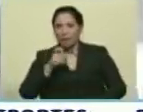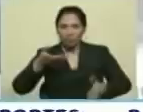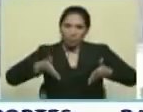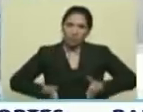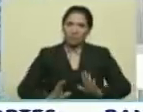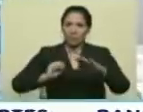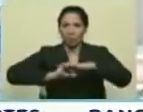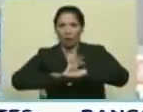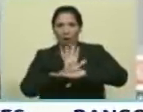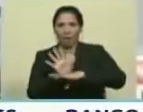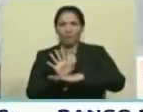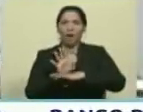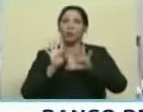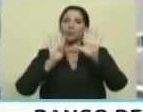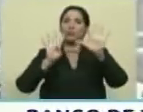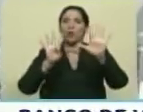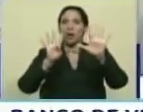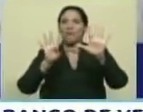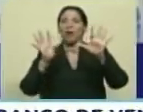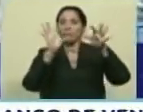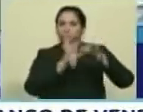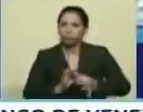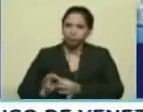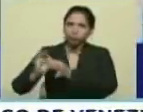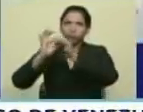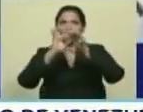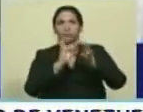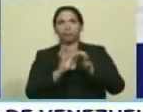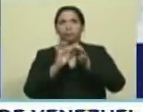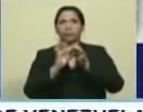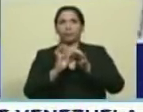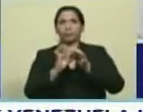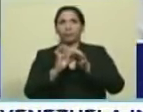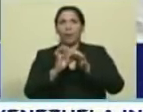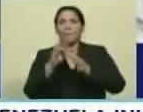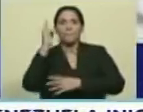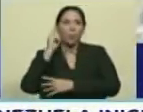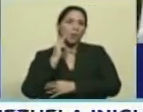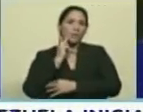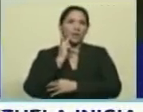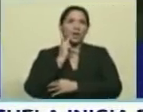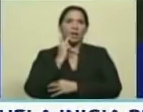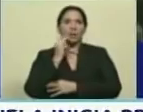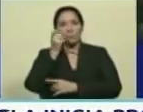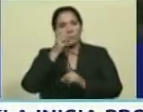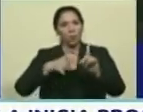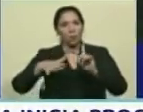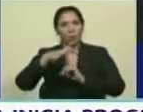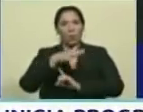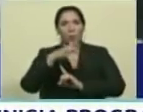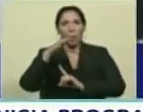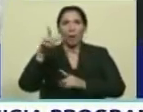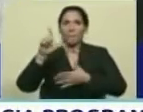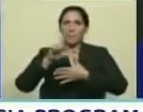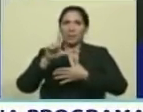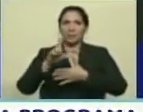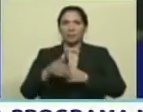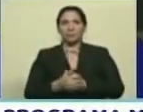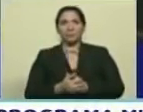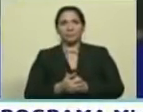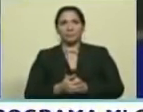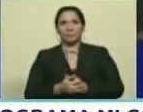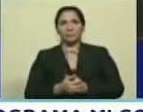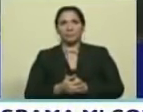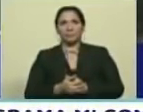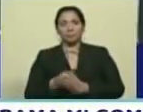ALBA y 9 de la Alianza Bolivariana para los Pueblos de Nuestra América, Tratado de Comercio con los Pueblos, ALBA TSP. Sean